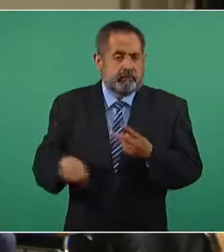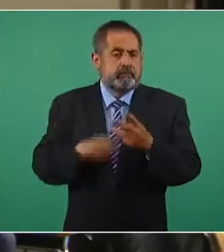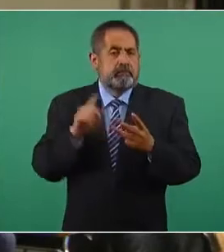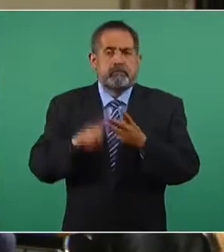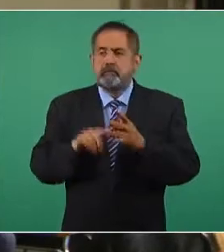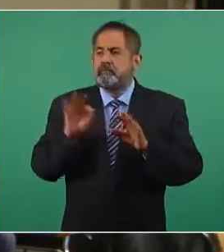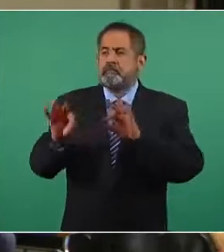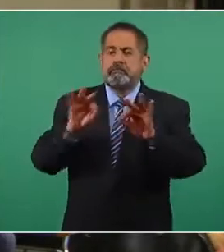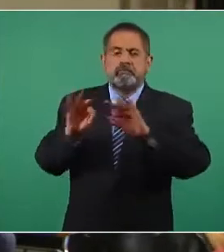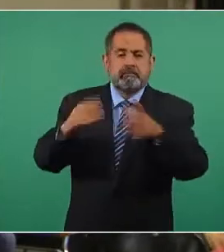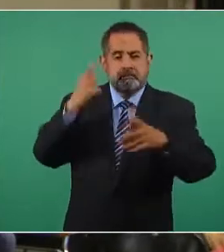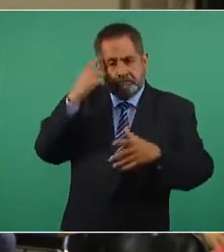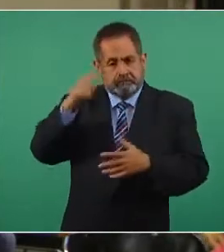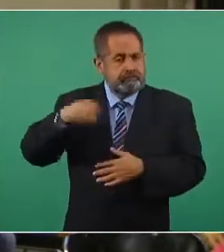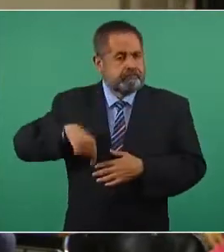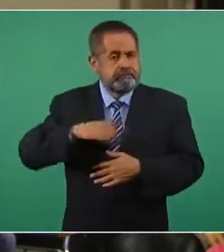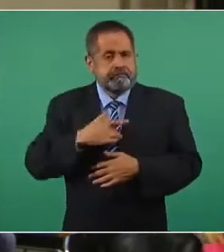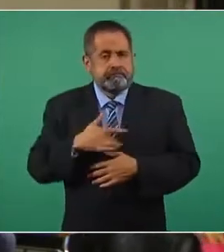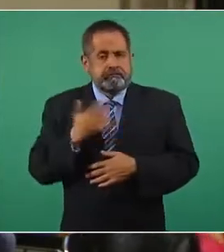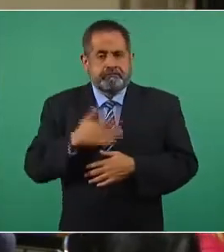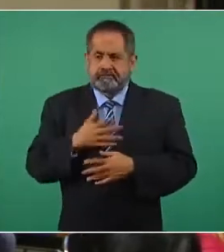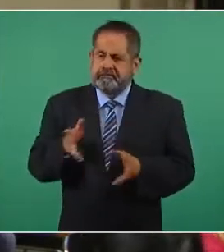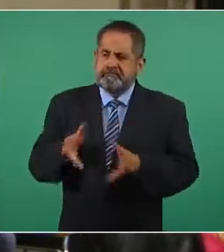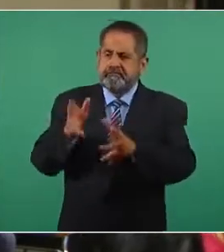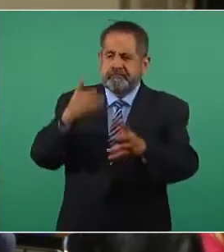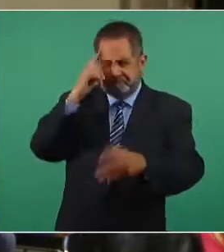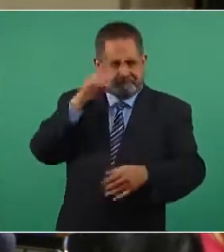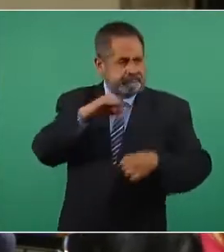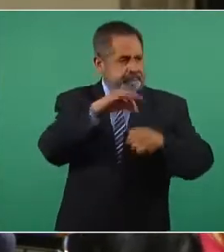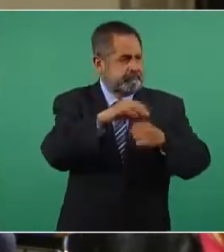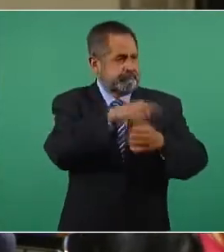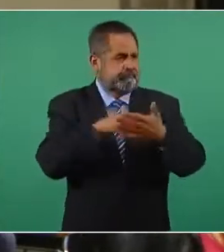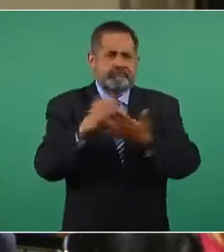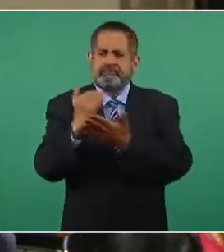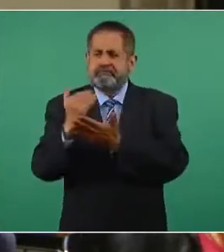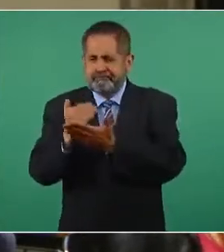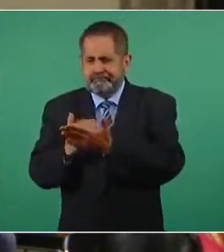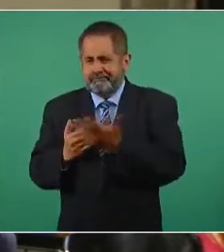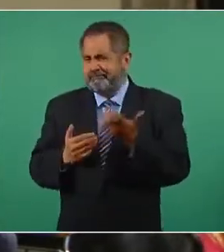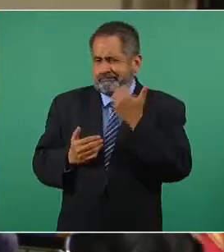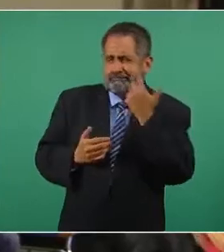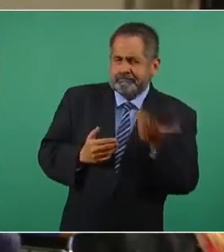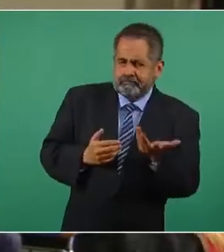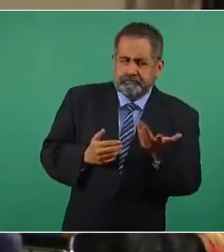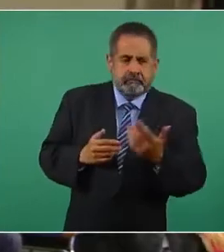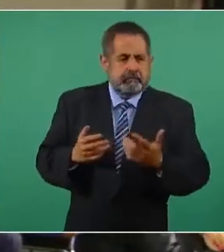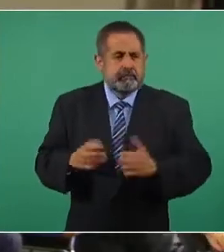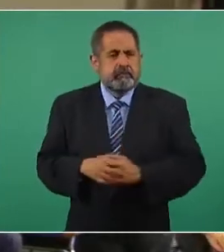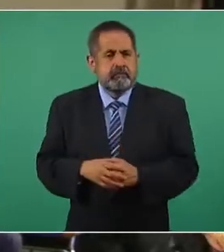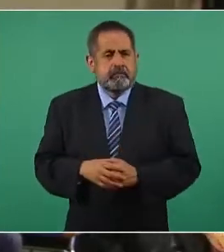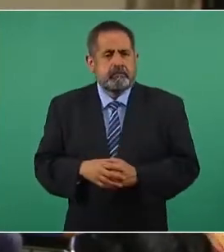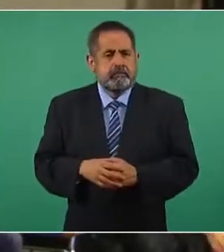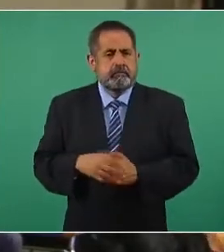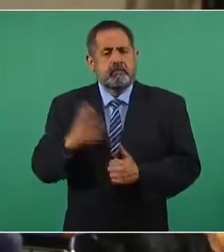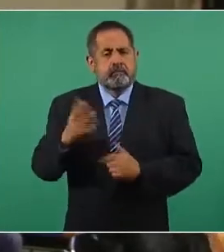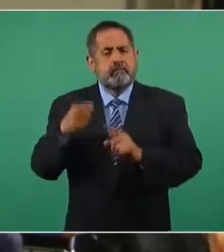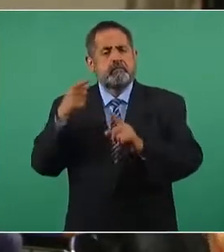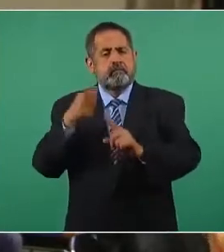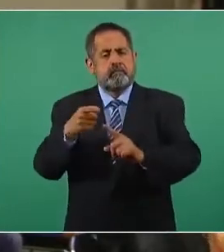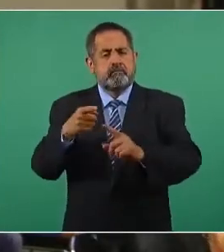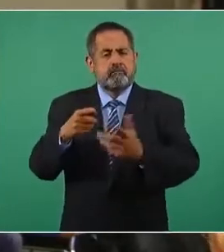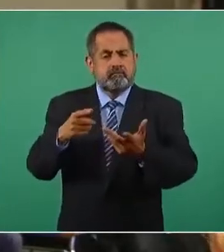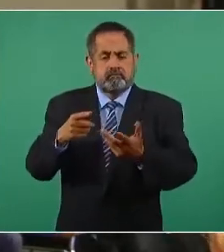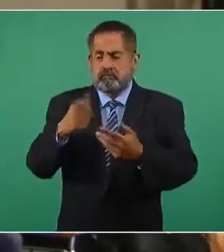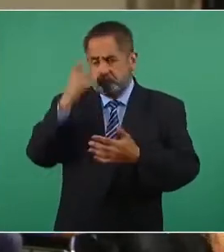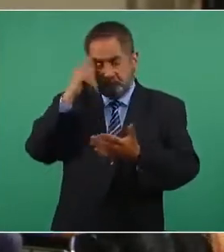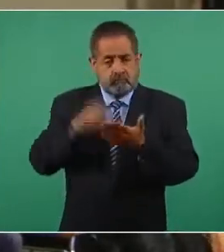el ánimo, asumo yo, de inducir una baja en la participación de los ciudadanos en la votación. En ese sentido, sería